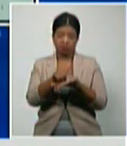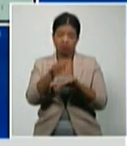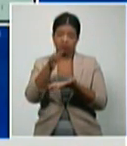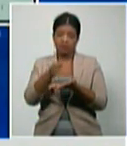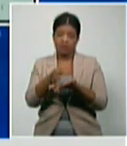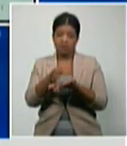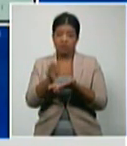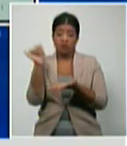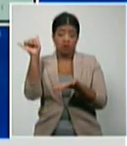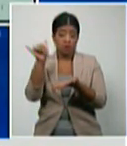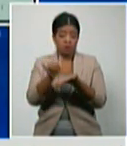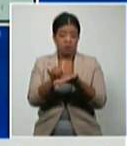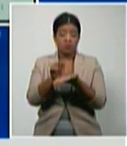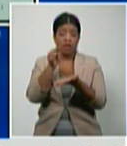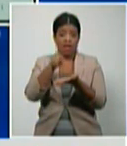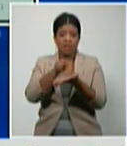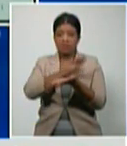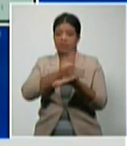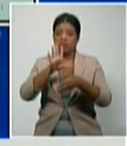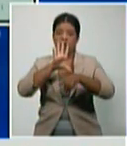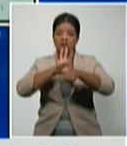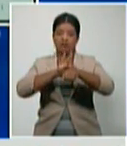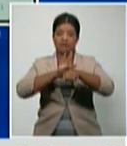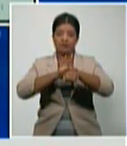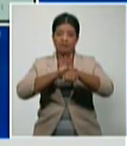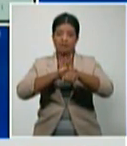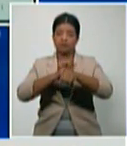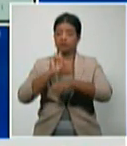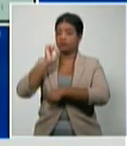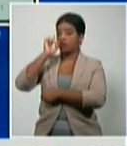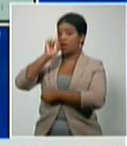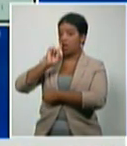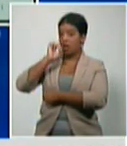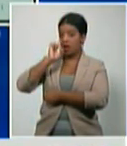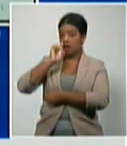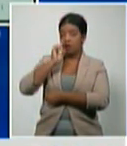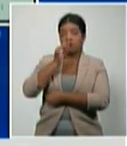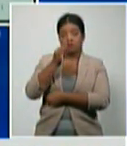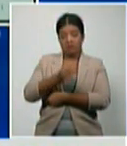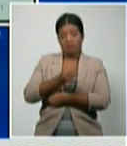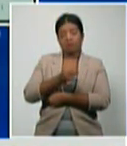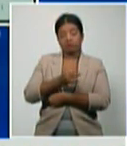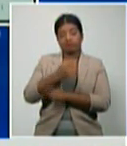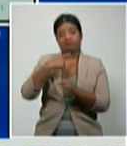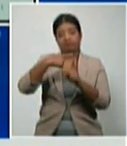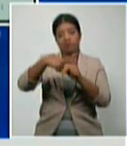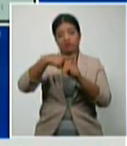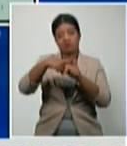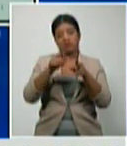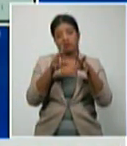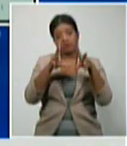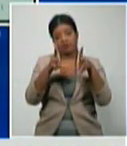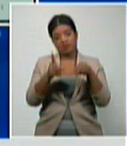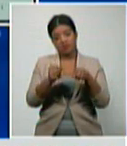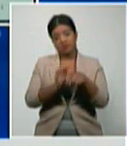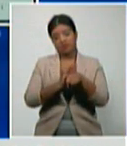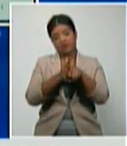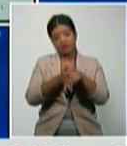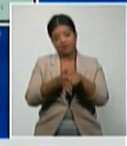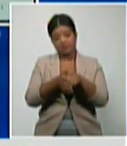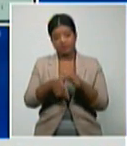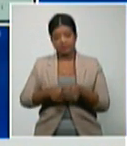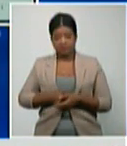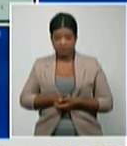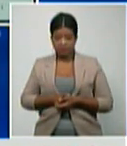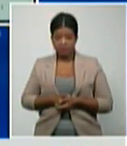enfermedad y se diagnosticaron en donde se encontraban después que llegaron a Cuba. En La